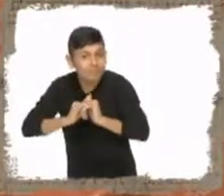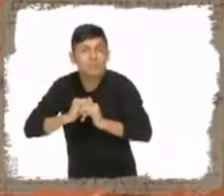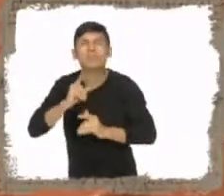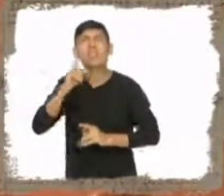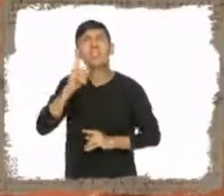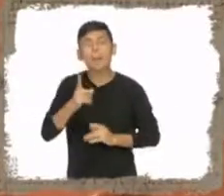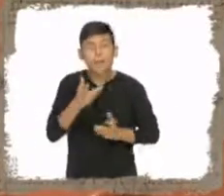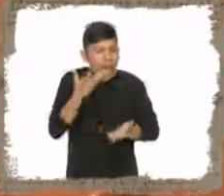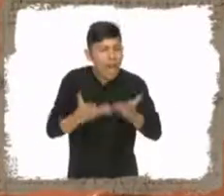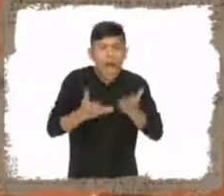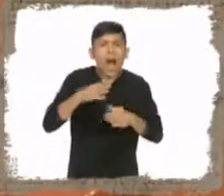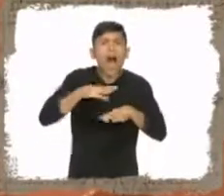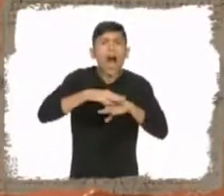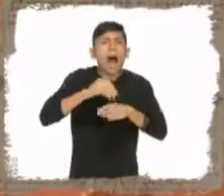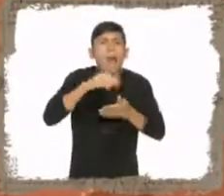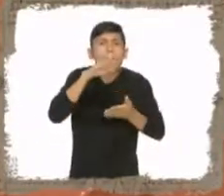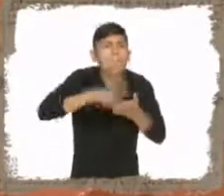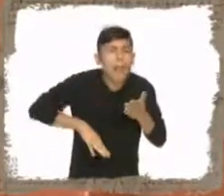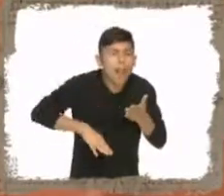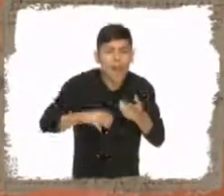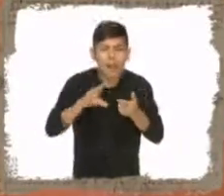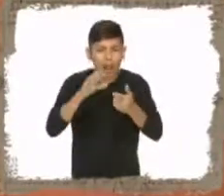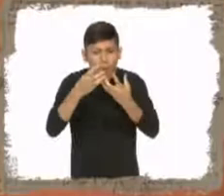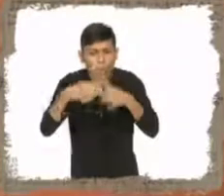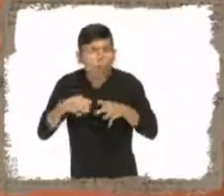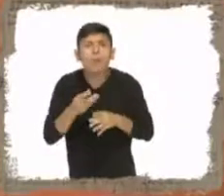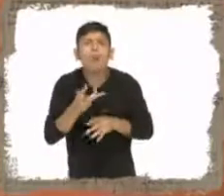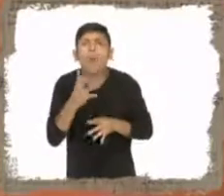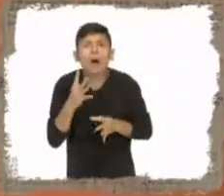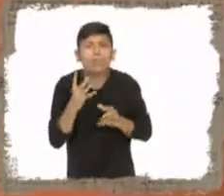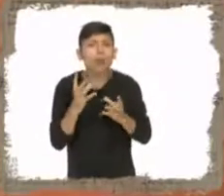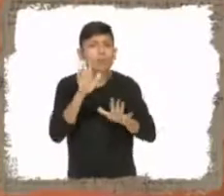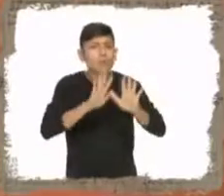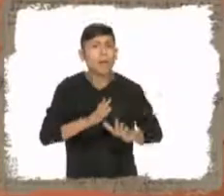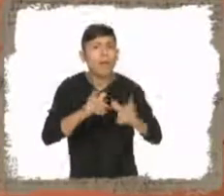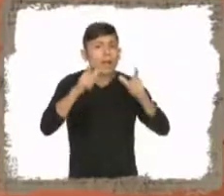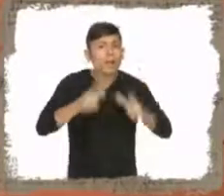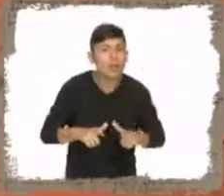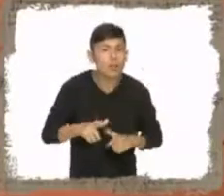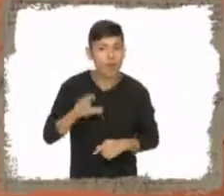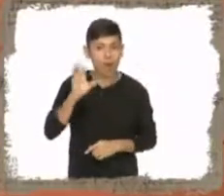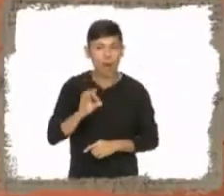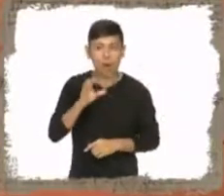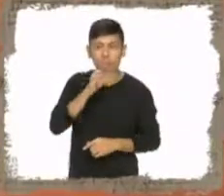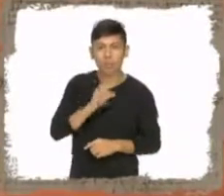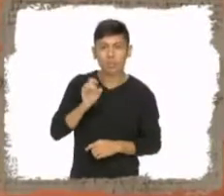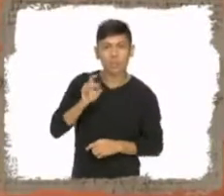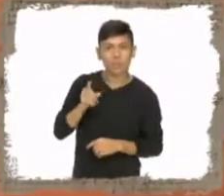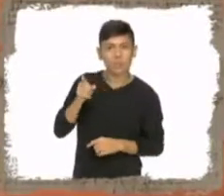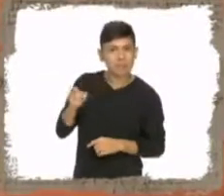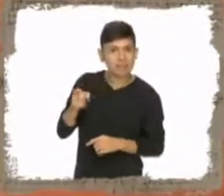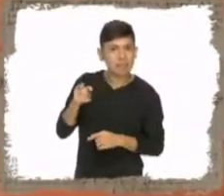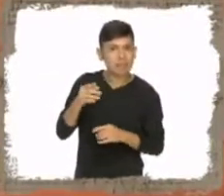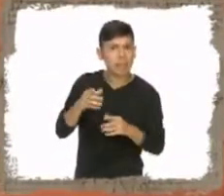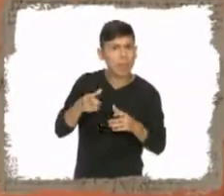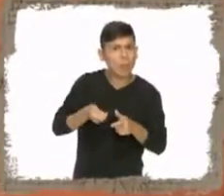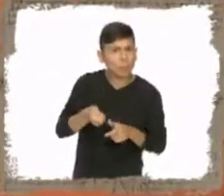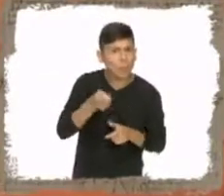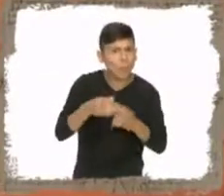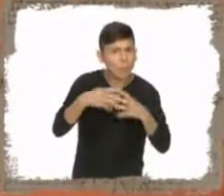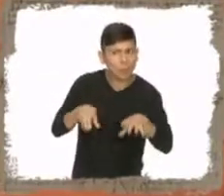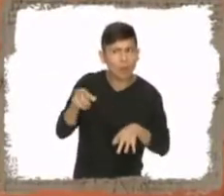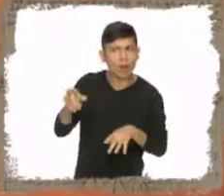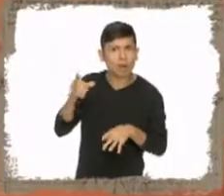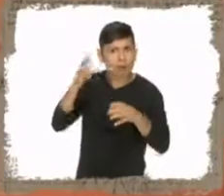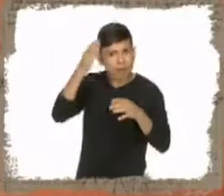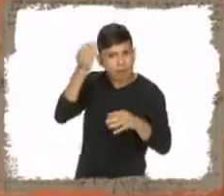leer y contar. O para saber cuántos kilos de harina o cuántos huevos se necesitan para hacer una torta. O solo conformarse con los